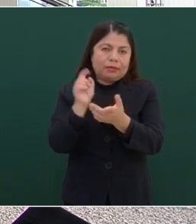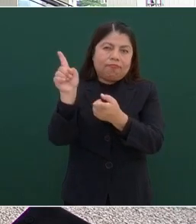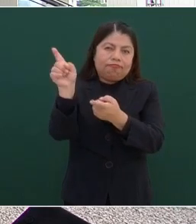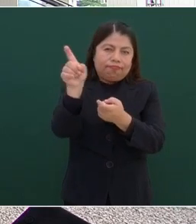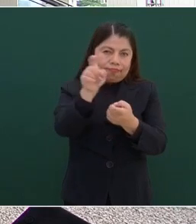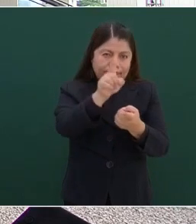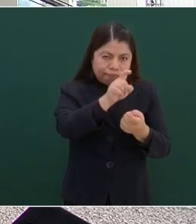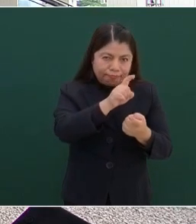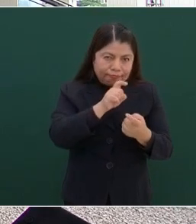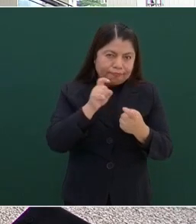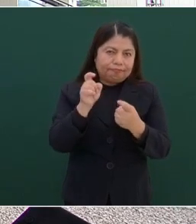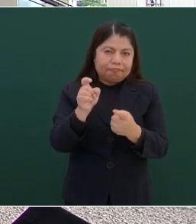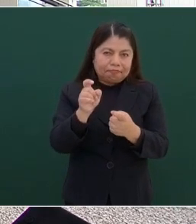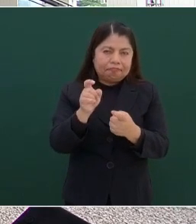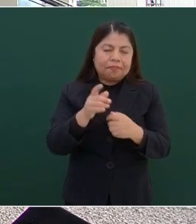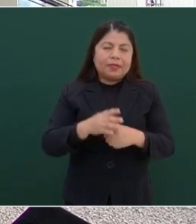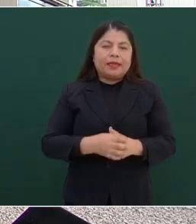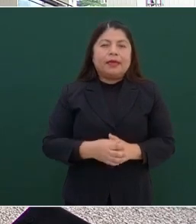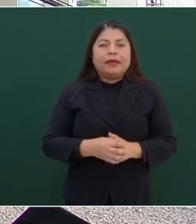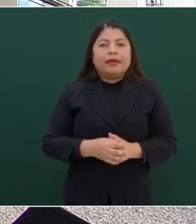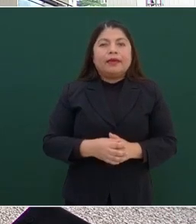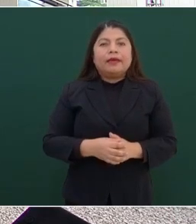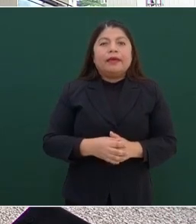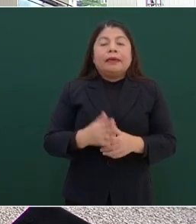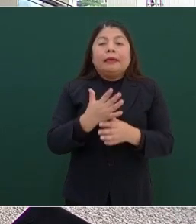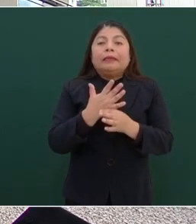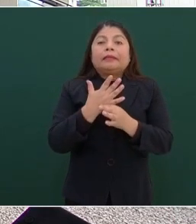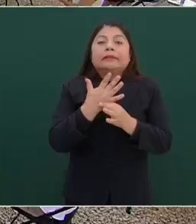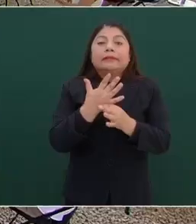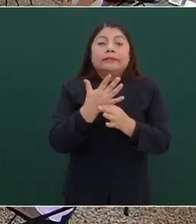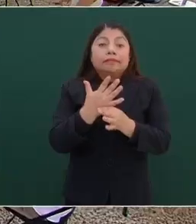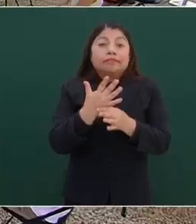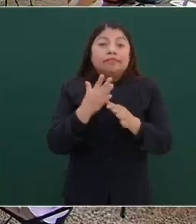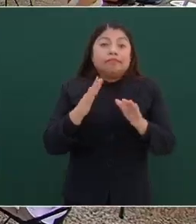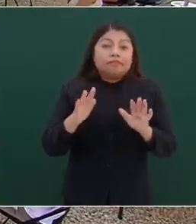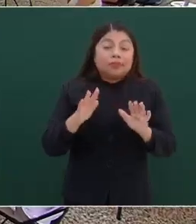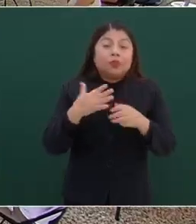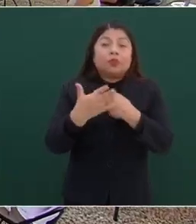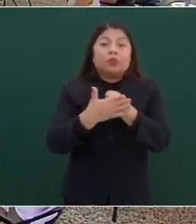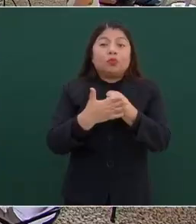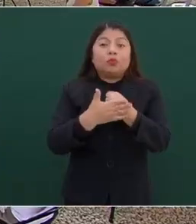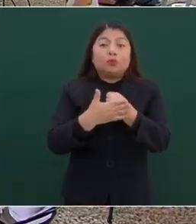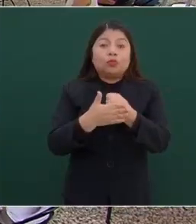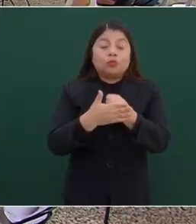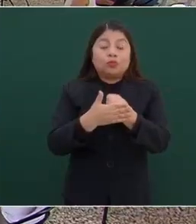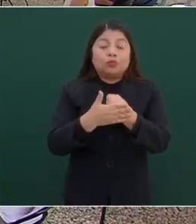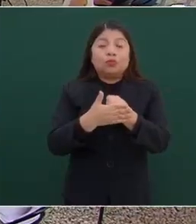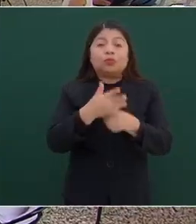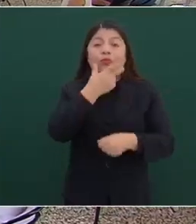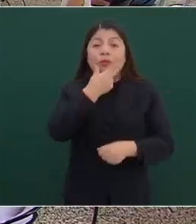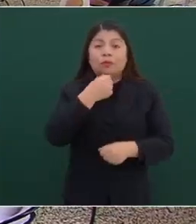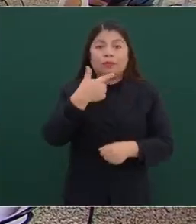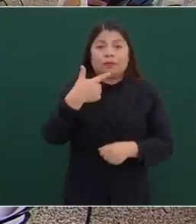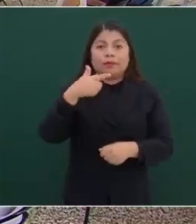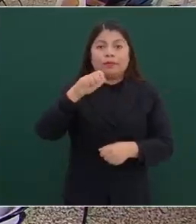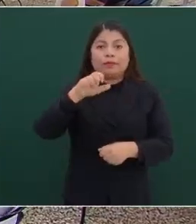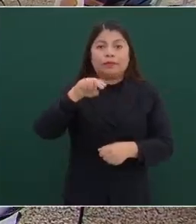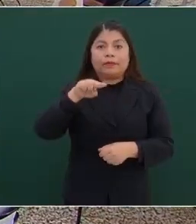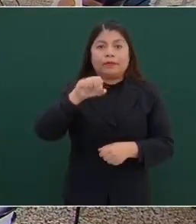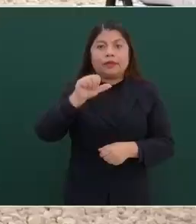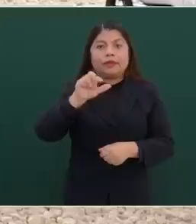si no me equivoco, 2.5 millones de dólares de bienes de Genaro García Luna en